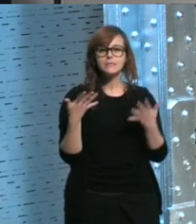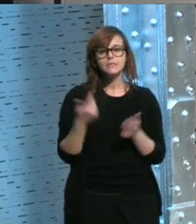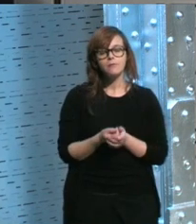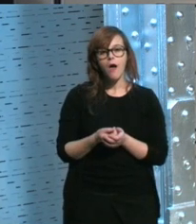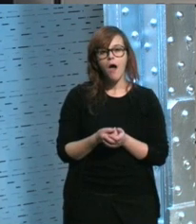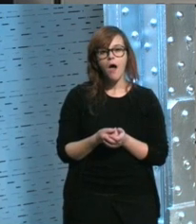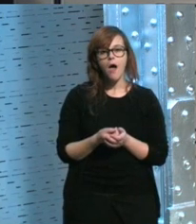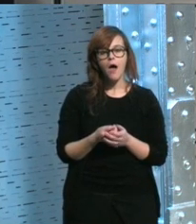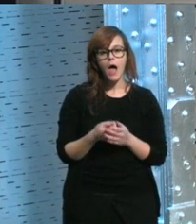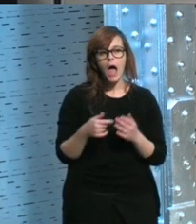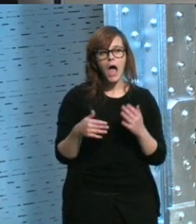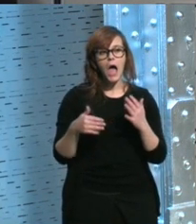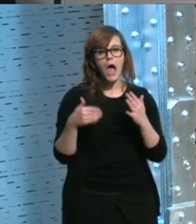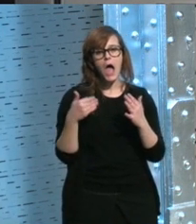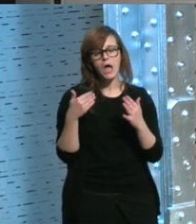los